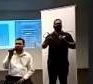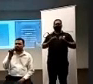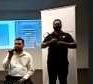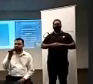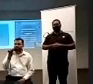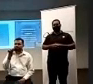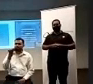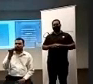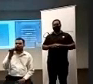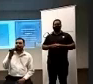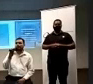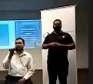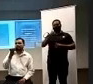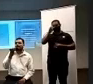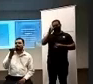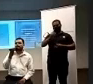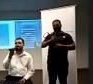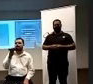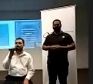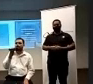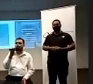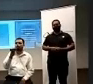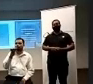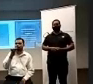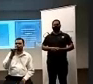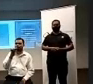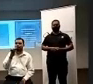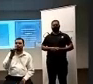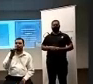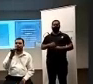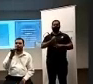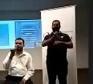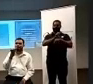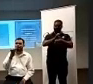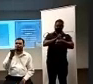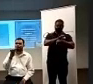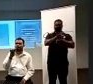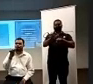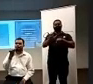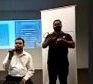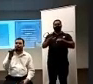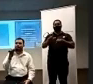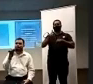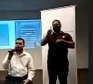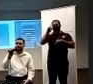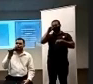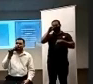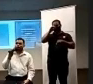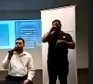Entonces, la pandemia en sí fue todo un desafío para la discapacidad,